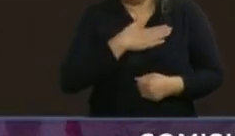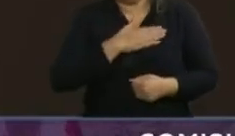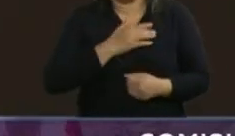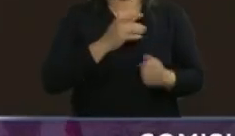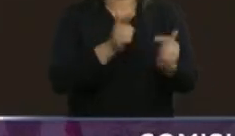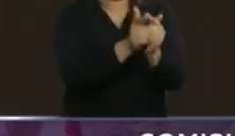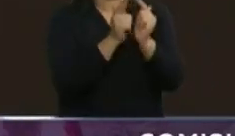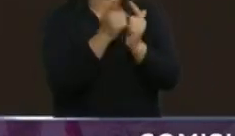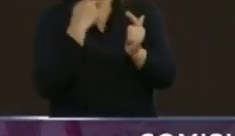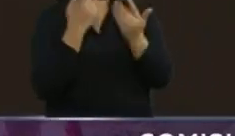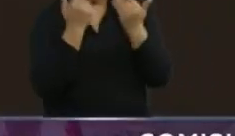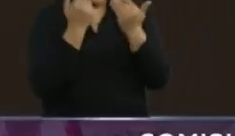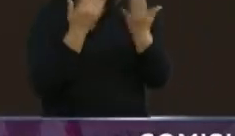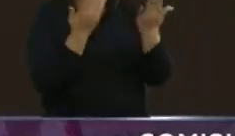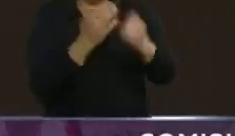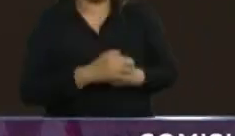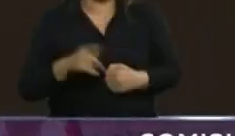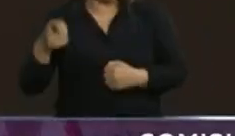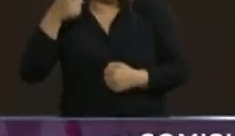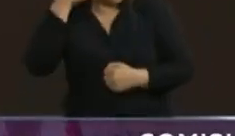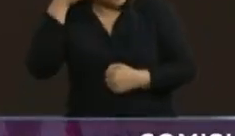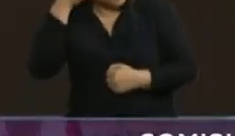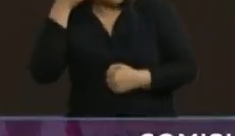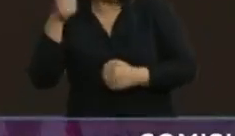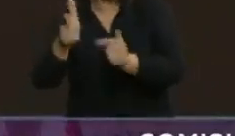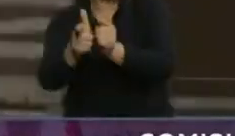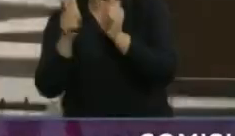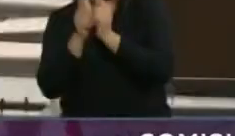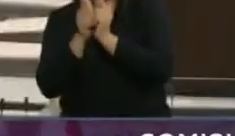que no tenemos partido. Xóchitl Gálvez no tiene partido. Muchas gracias.